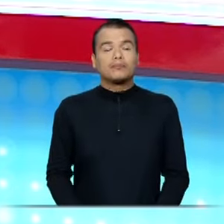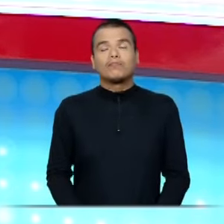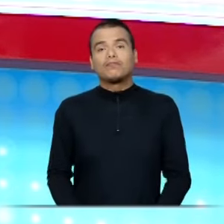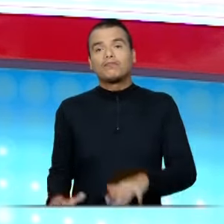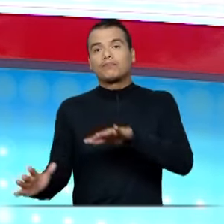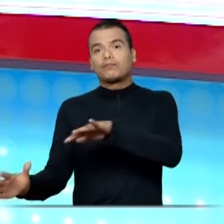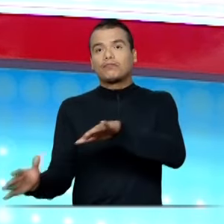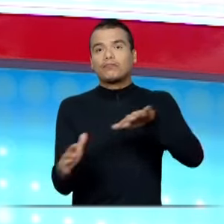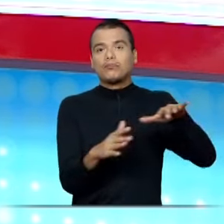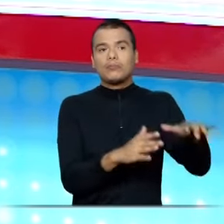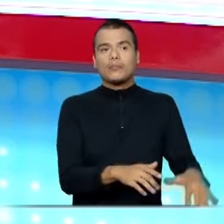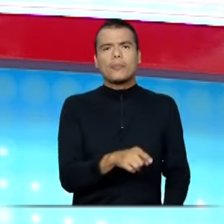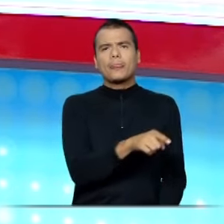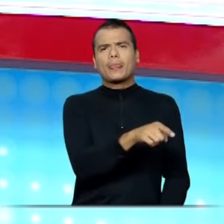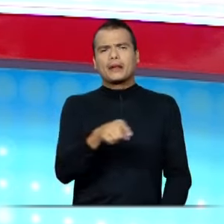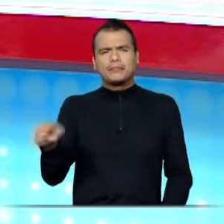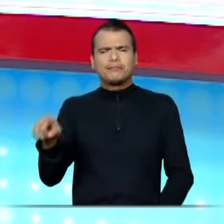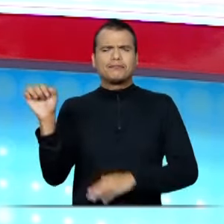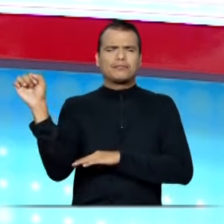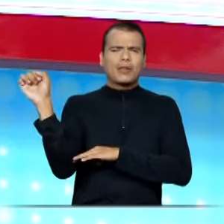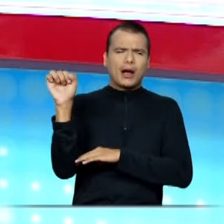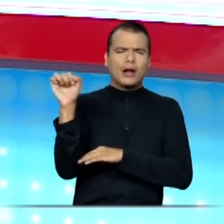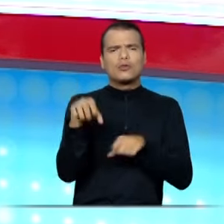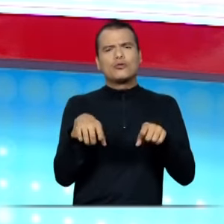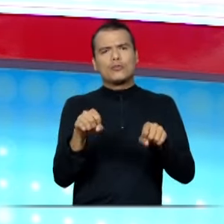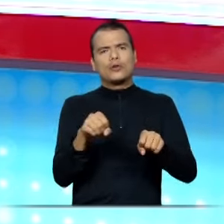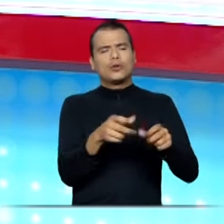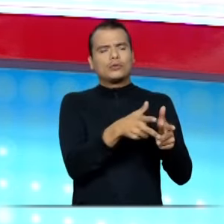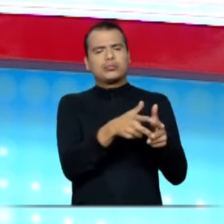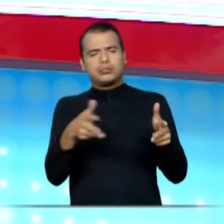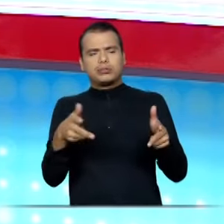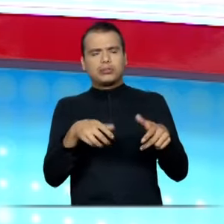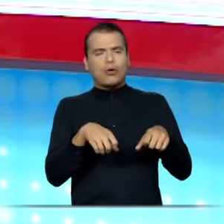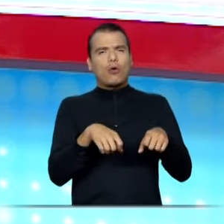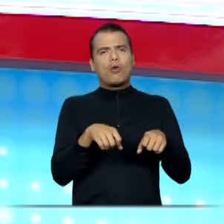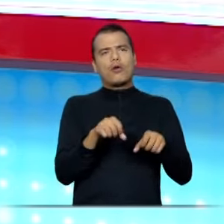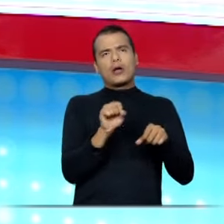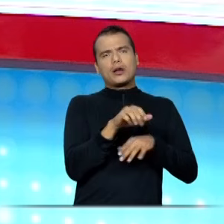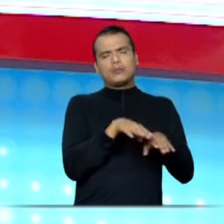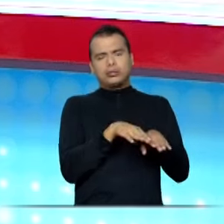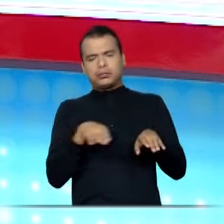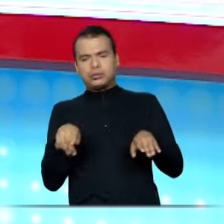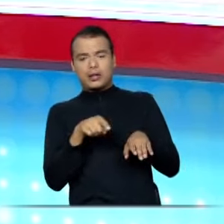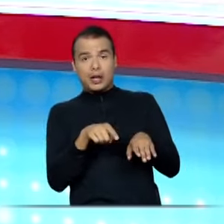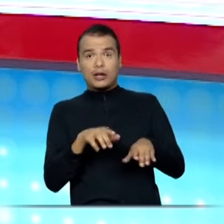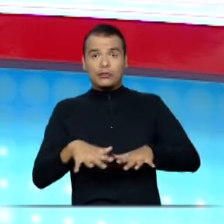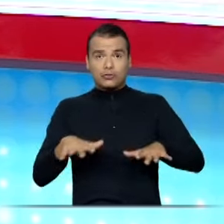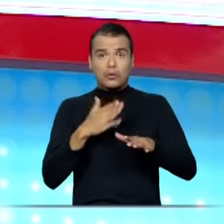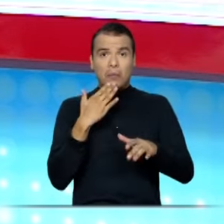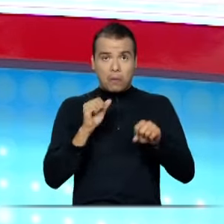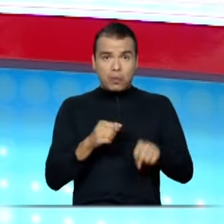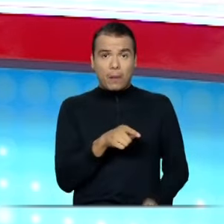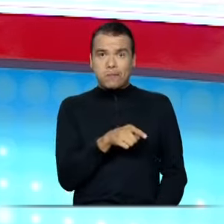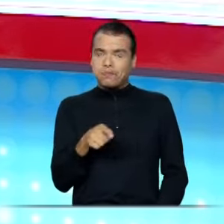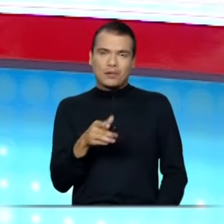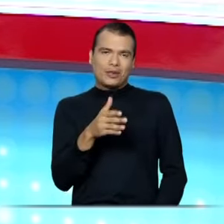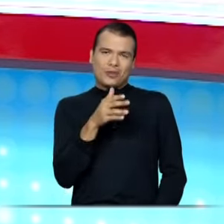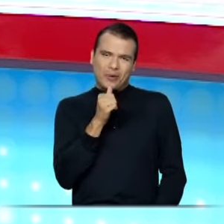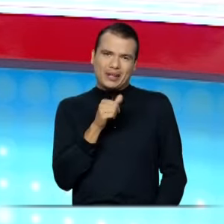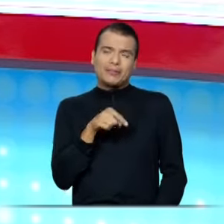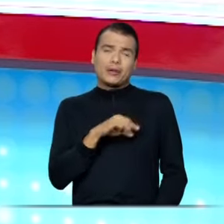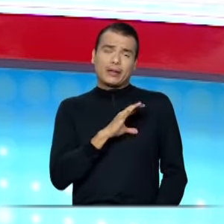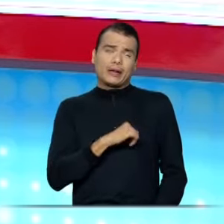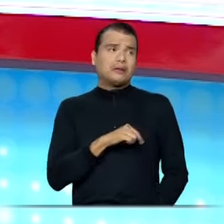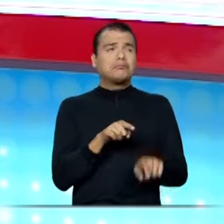El estacionamiento de carros, motos y otros automotores en zonas no autorizadas genera preocupación y problemas entre la comunidad